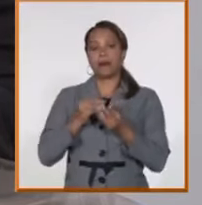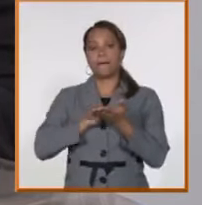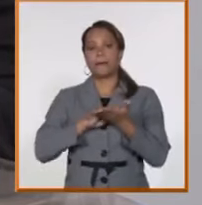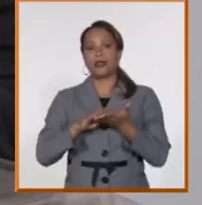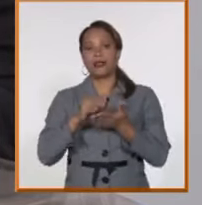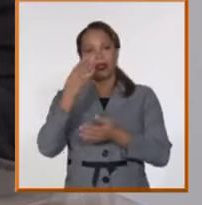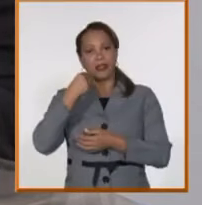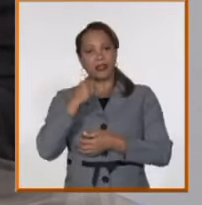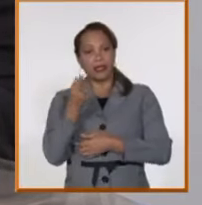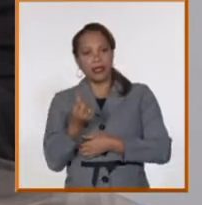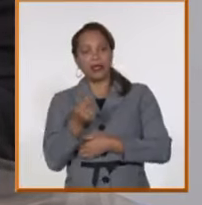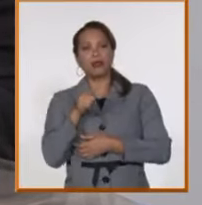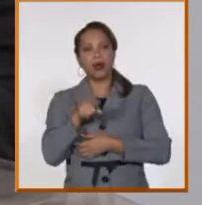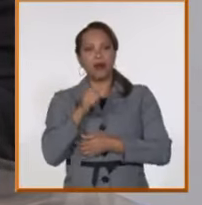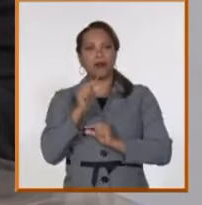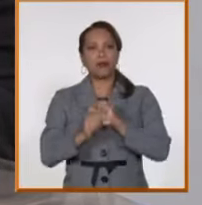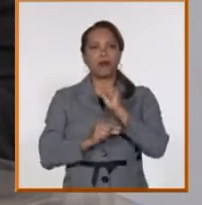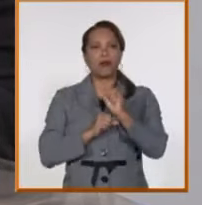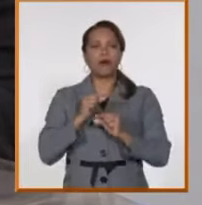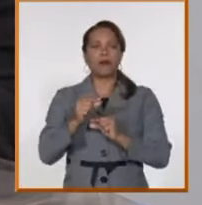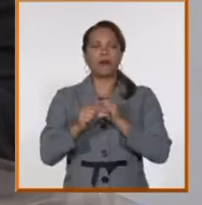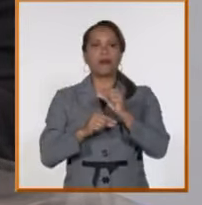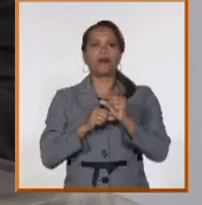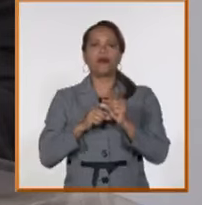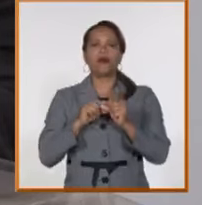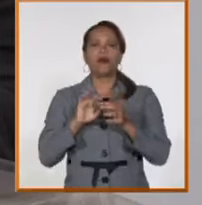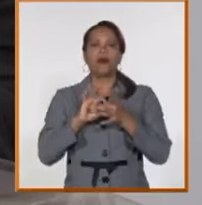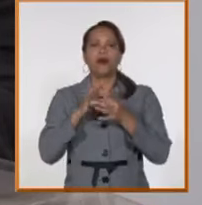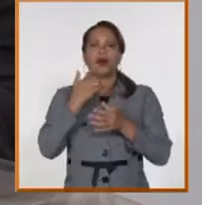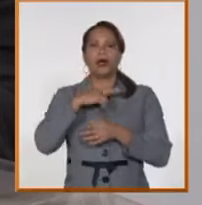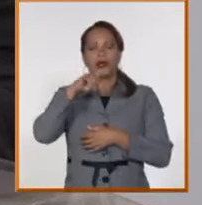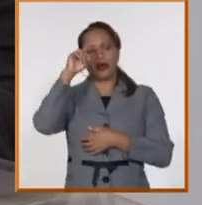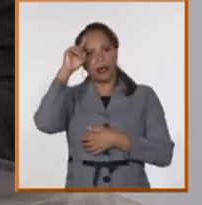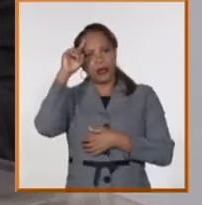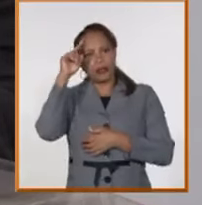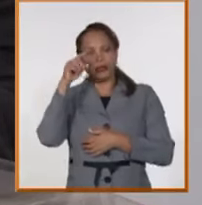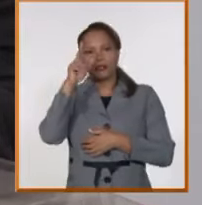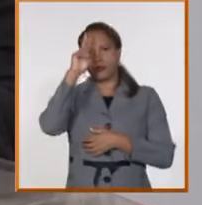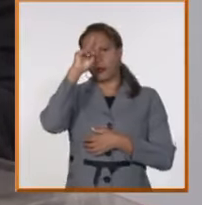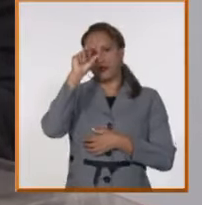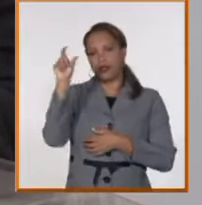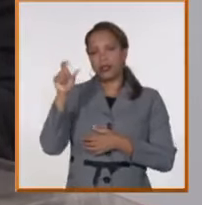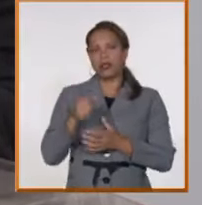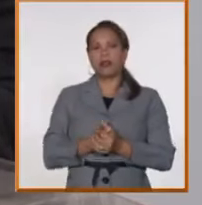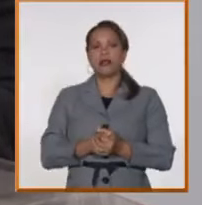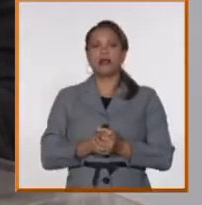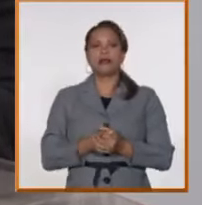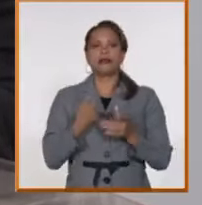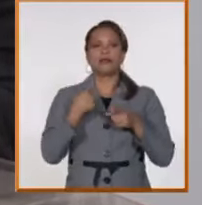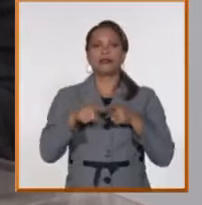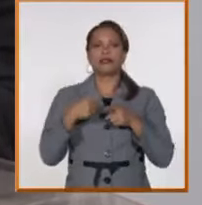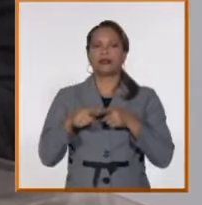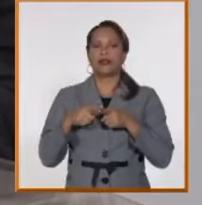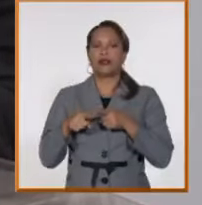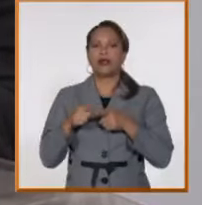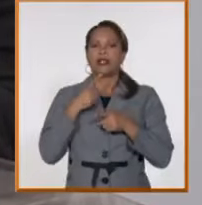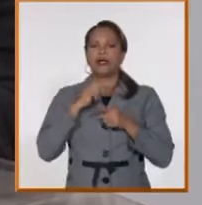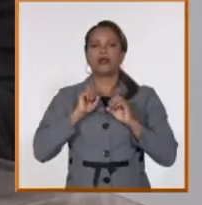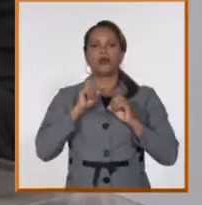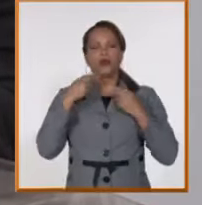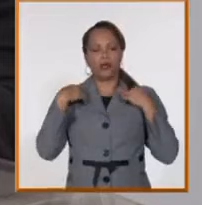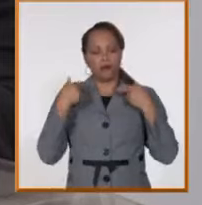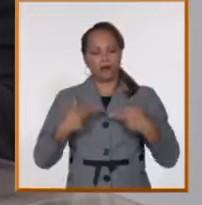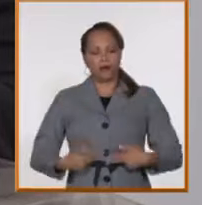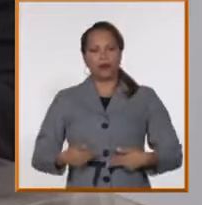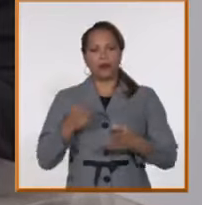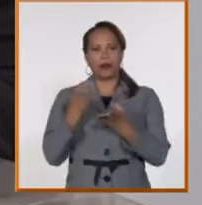financiar un nivel de gasa quirúrgica de la impresión de la prensa de algunos materiales gráfico el uniforme escolar